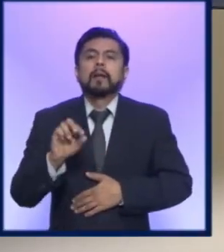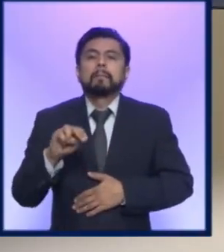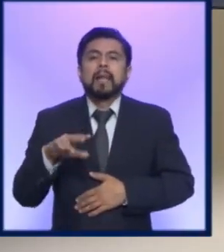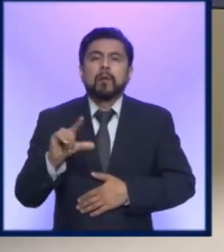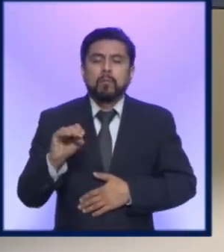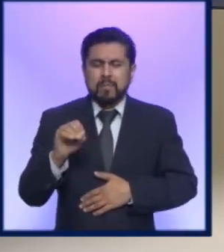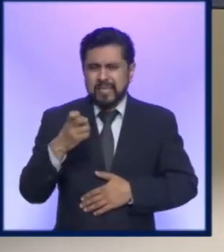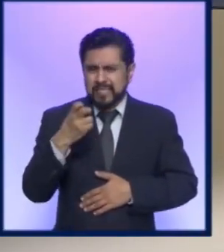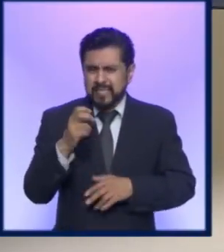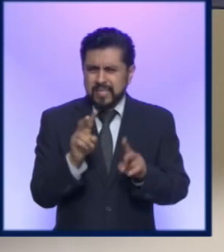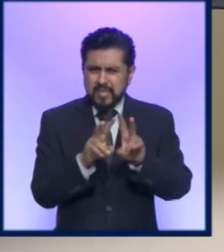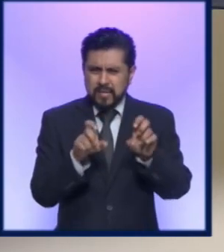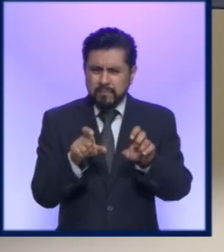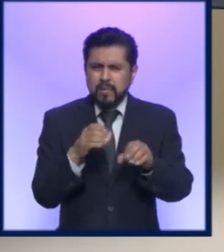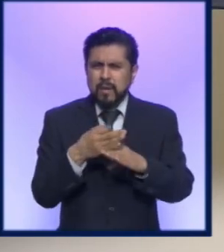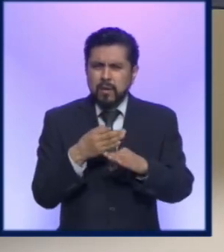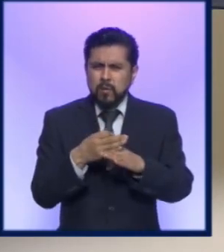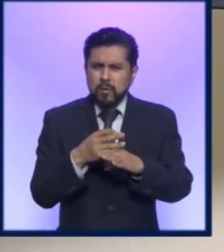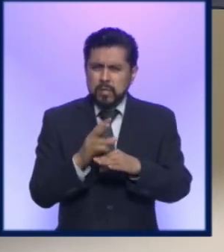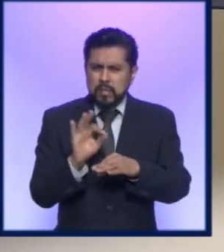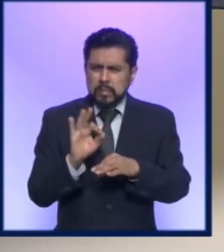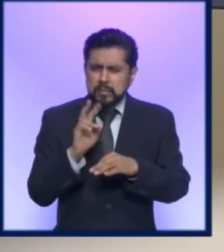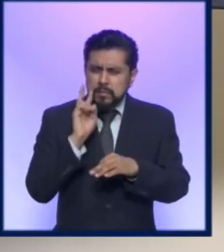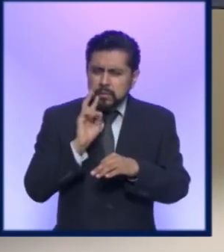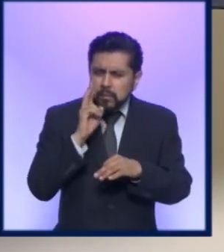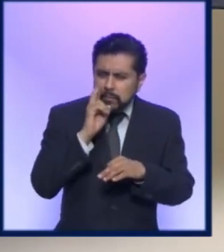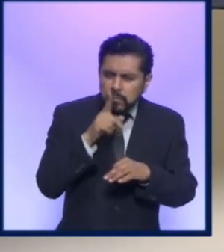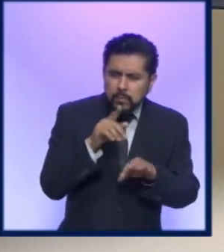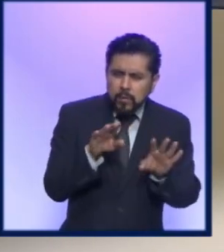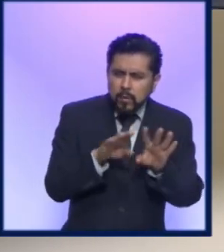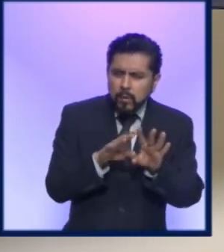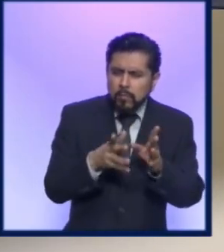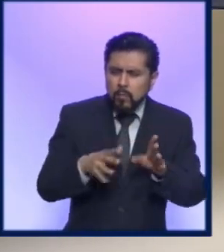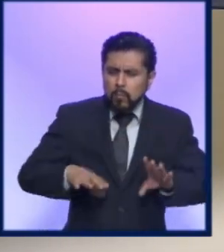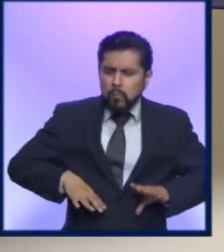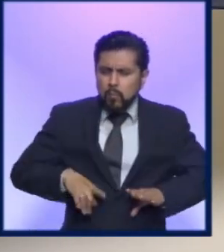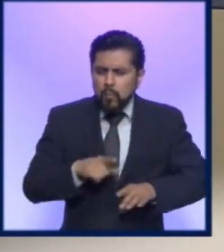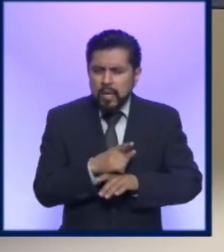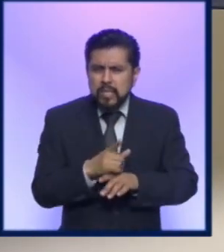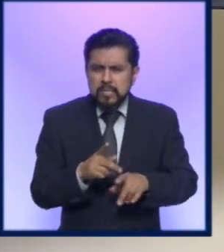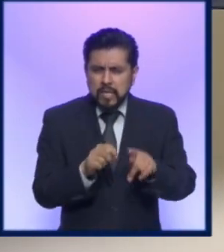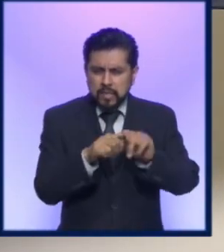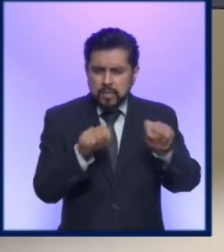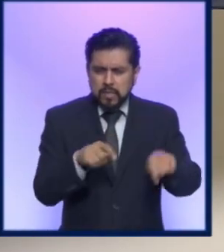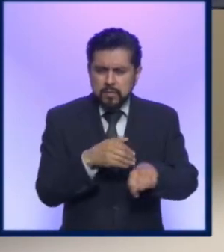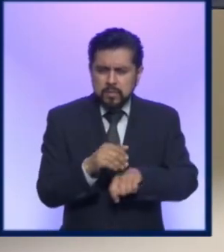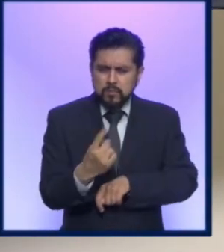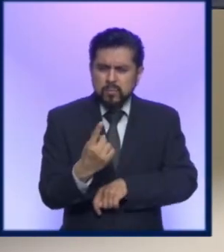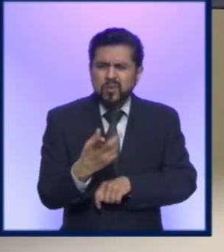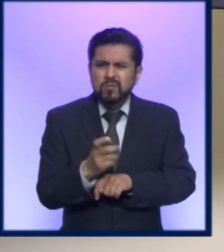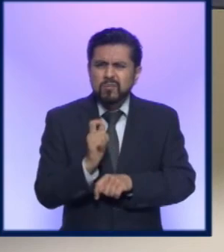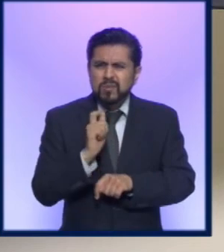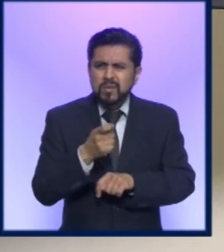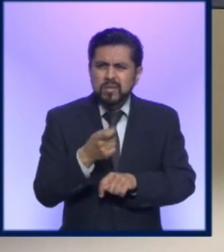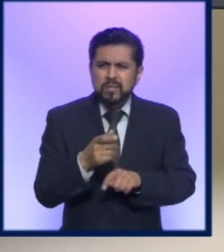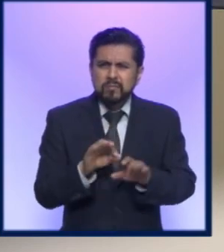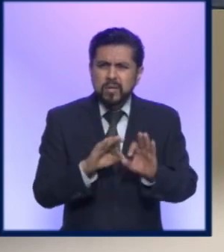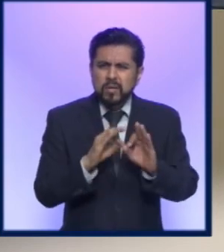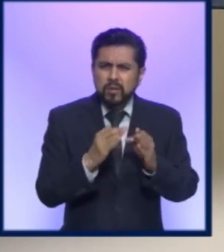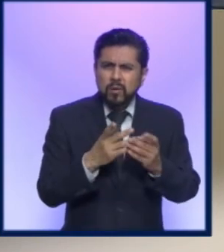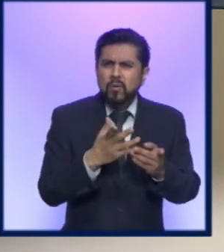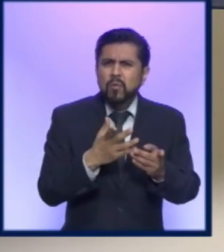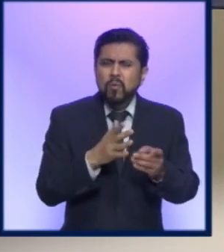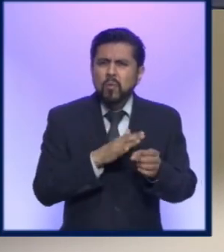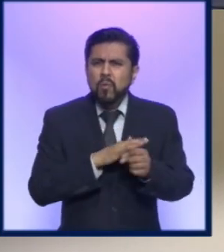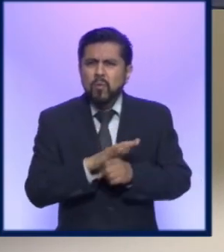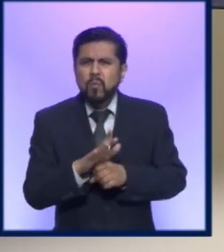tema qué conducta podemos advertir o más bien Qué tipo de tesis es esta no es prohibitiva permisiva